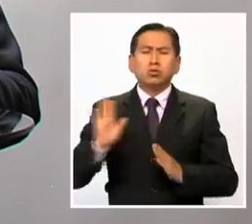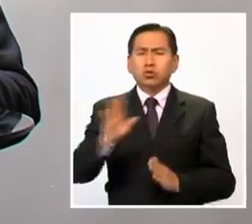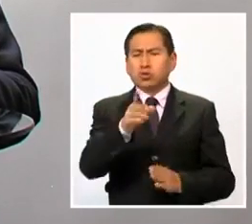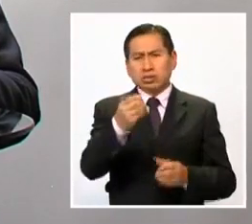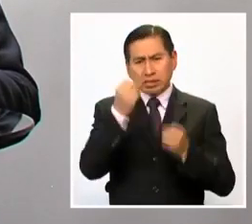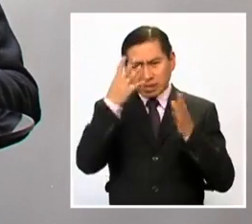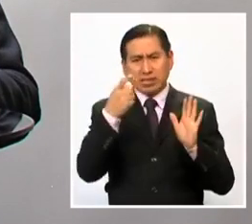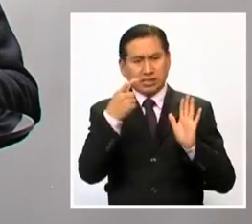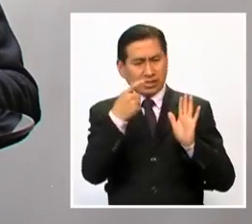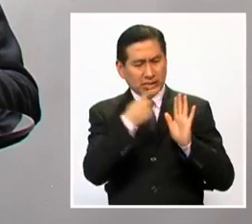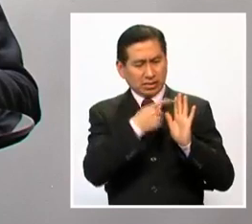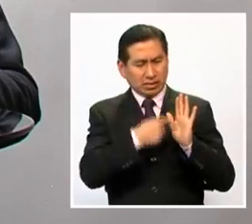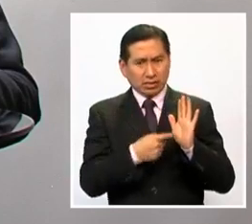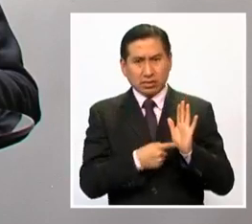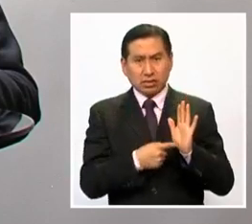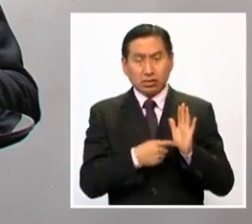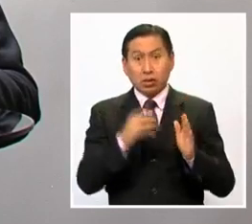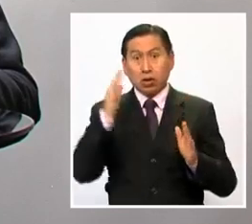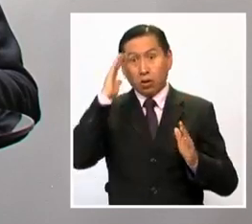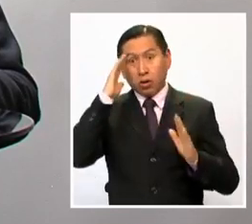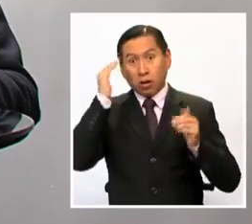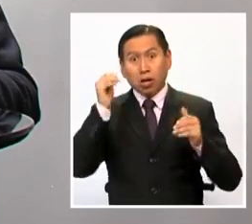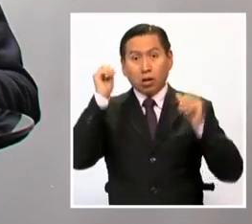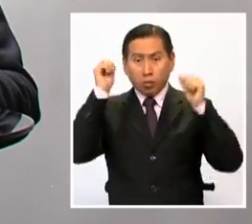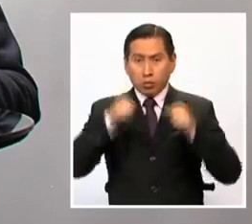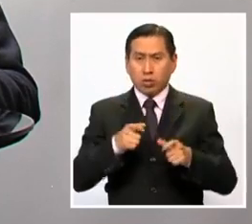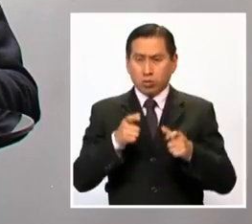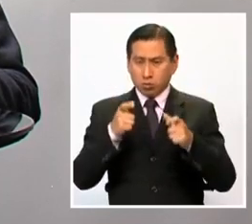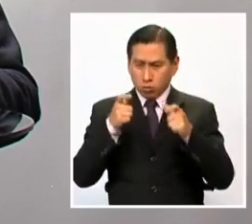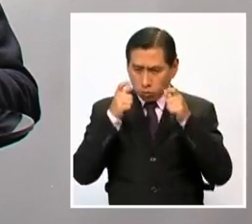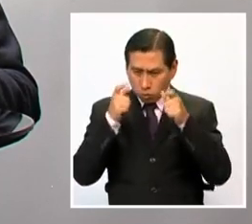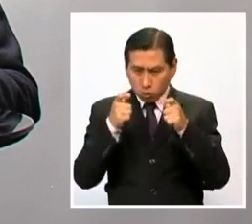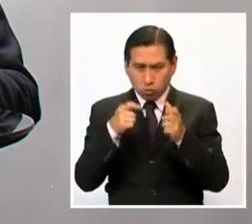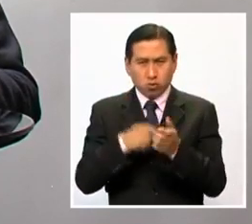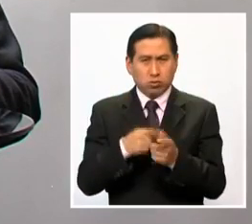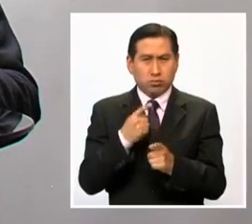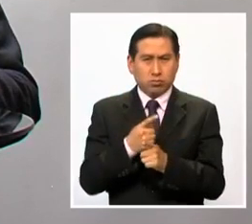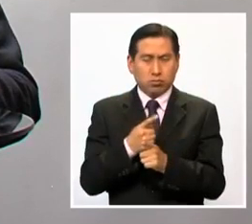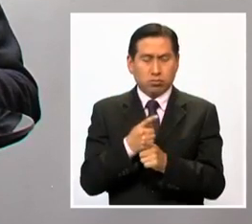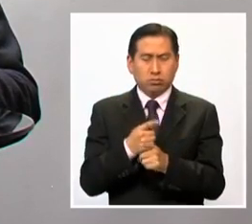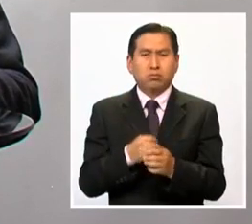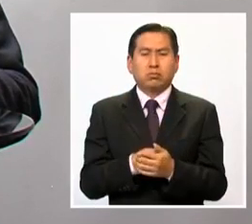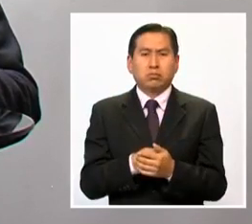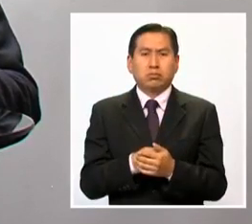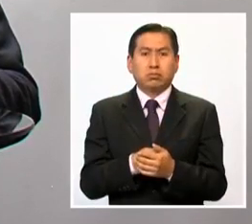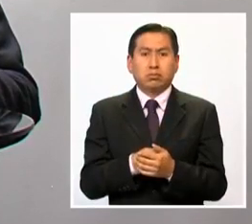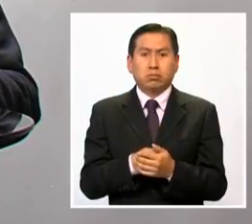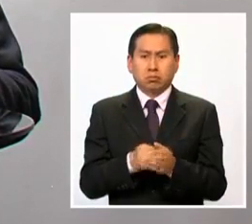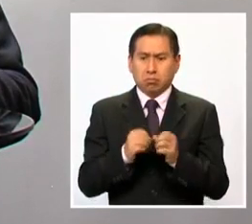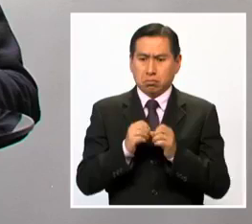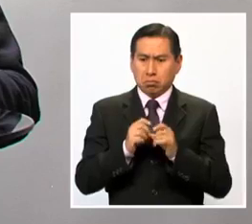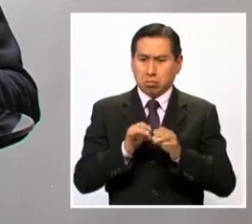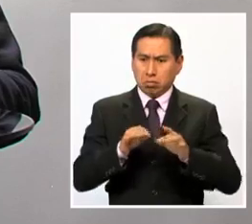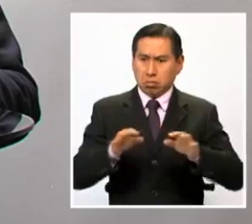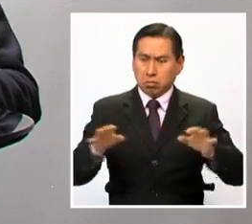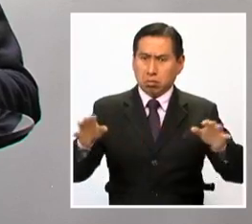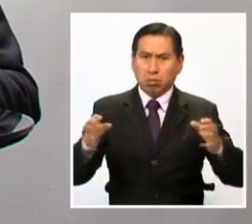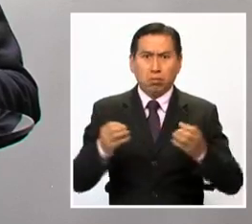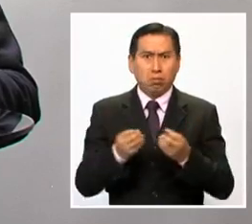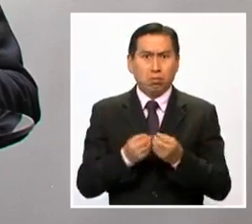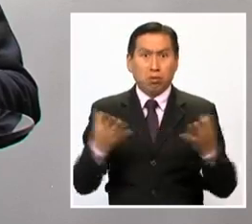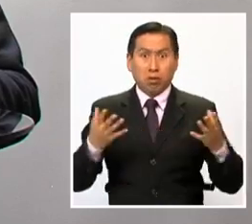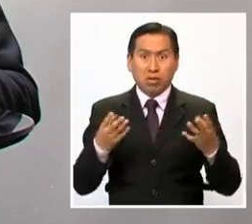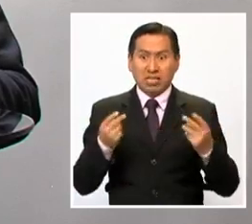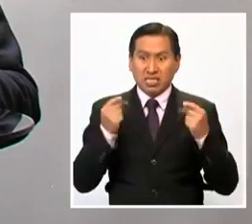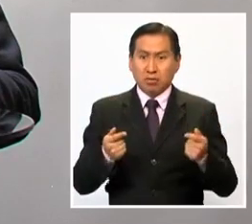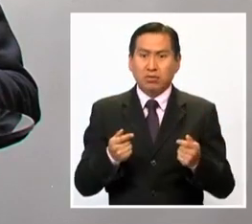medidas que ojalá podamos controlar evitar que se nos propague de forma acelerada